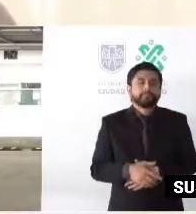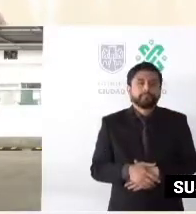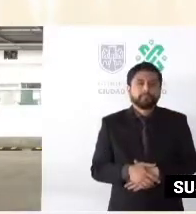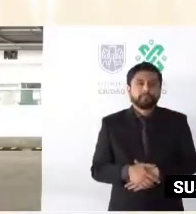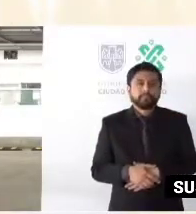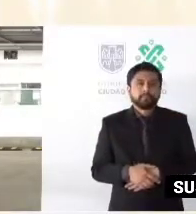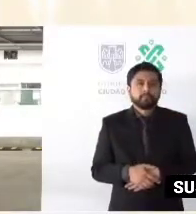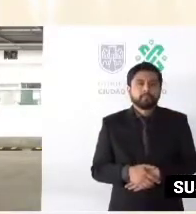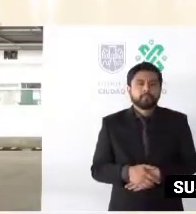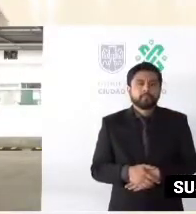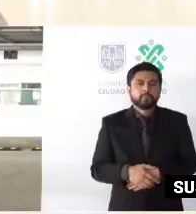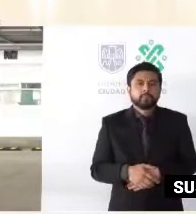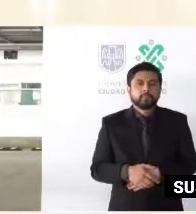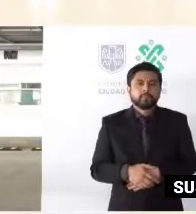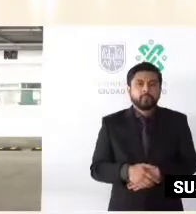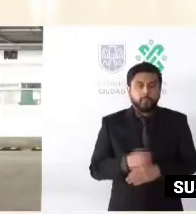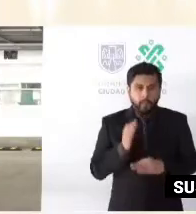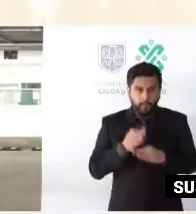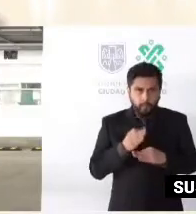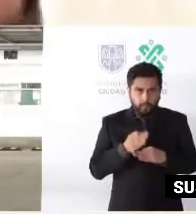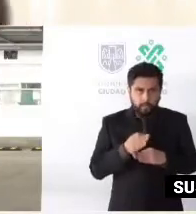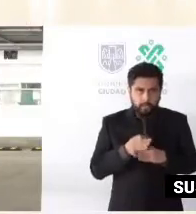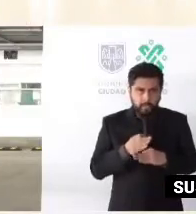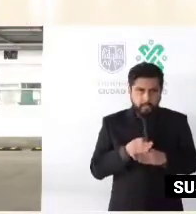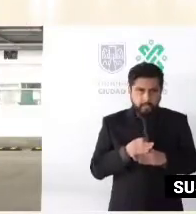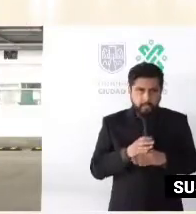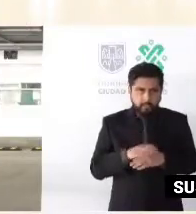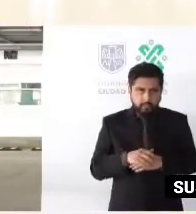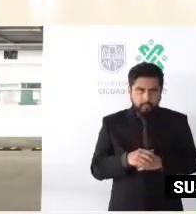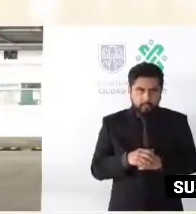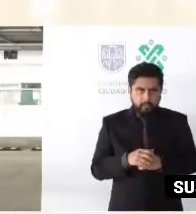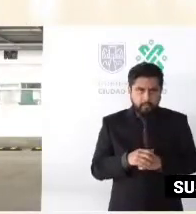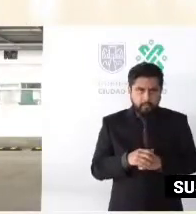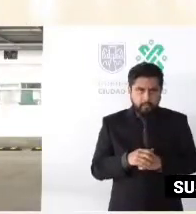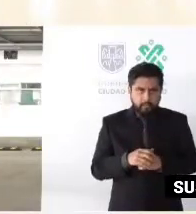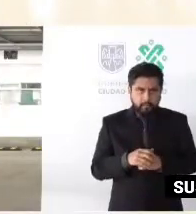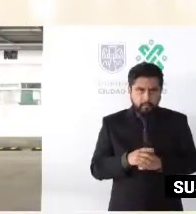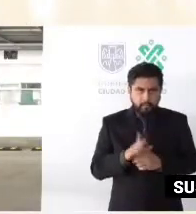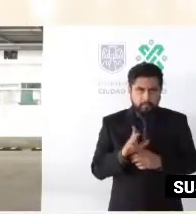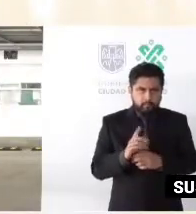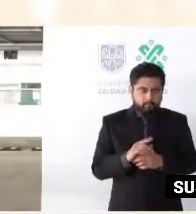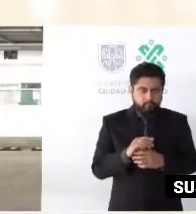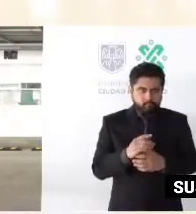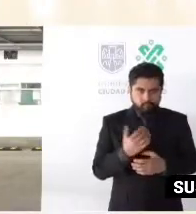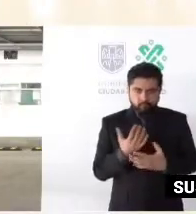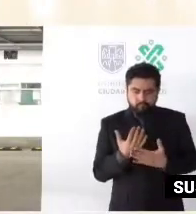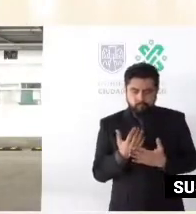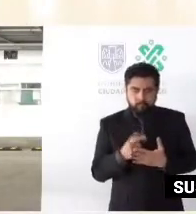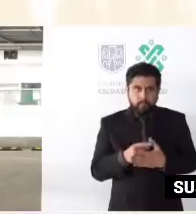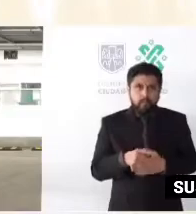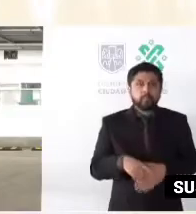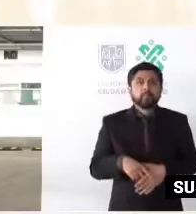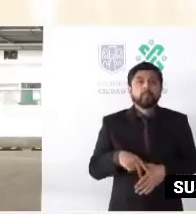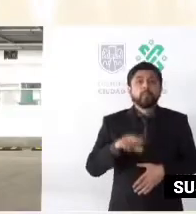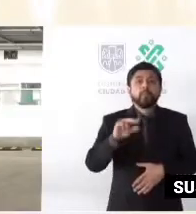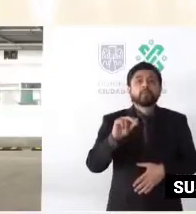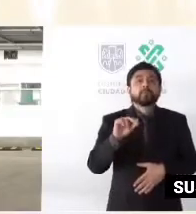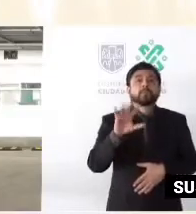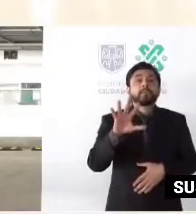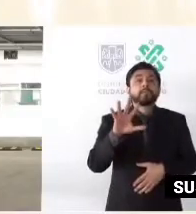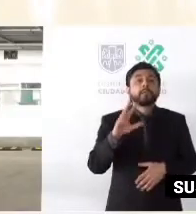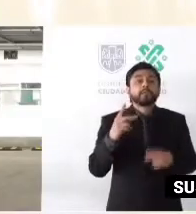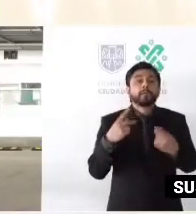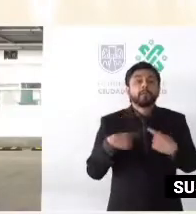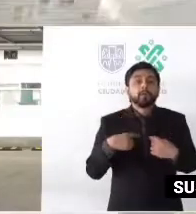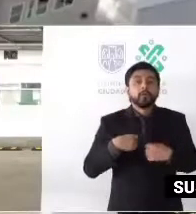Estamos en este momento, sí. A ver, el dato exacto, serían 85